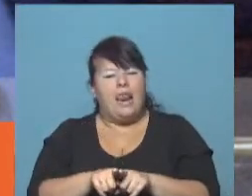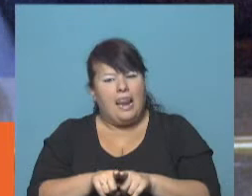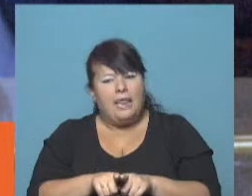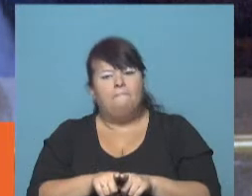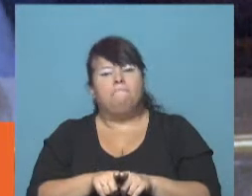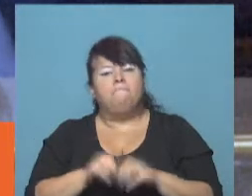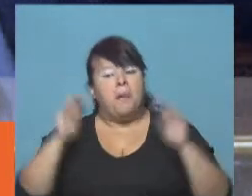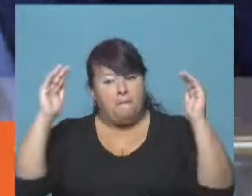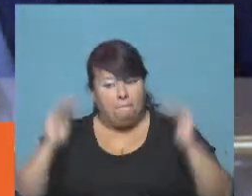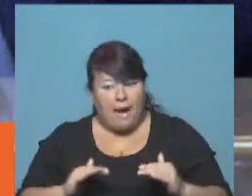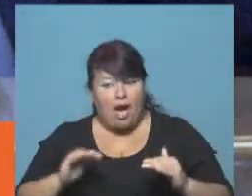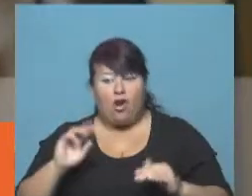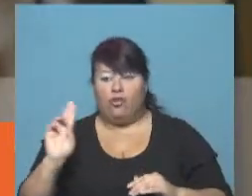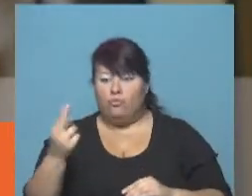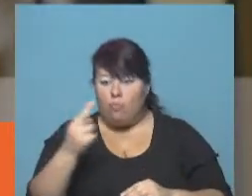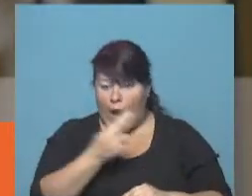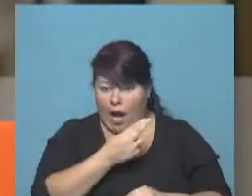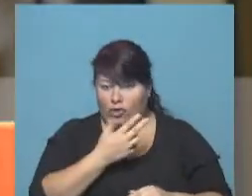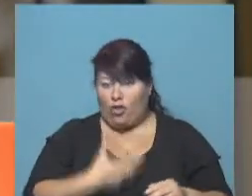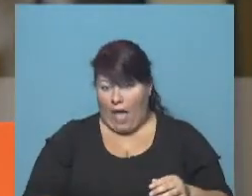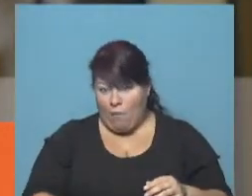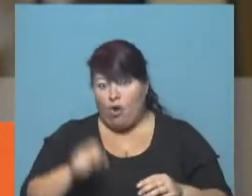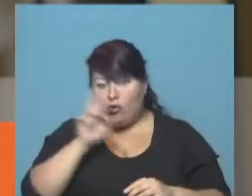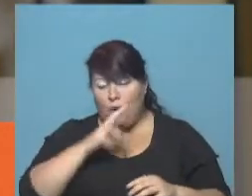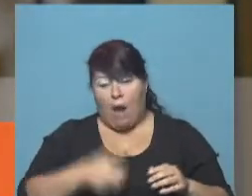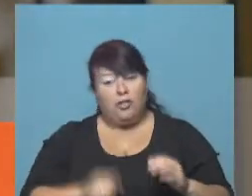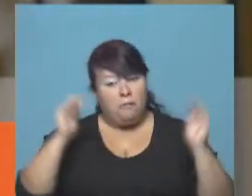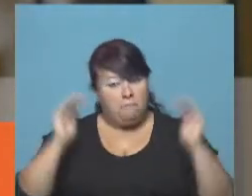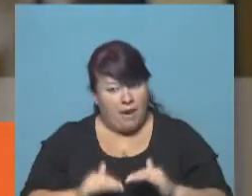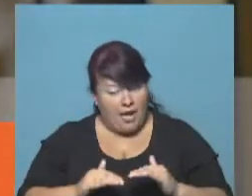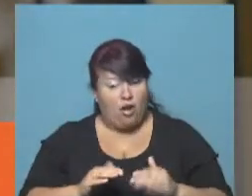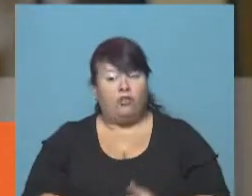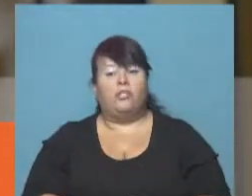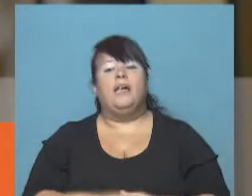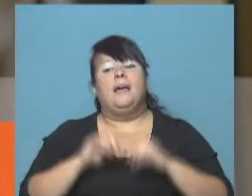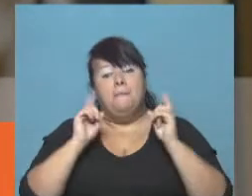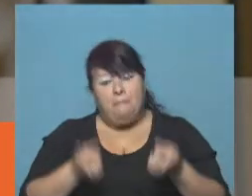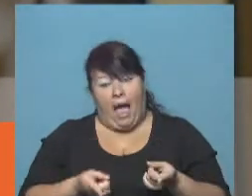un bajo número de personas que están abortando, de mujeres que abortan, y que